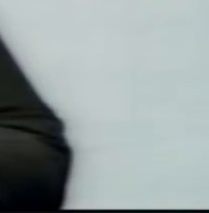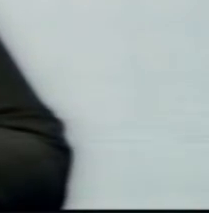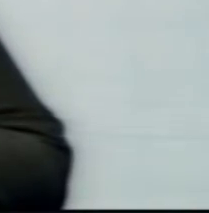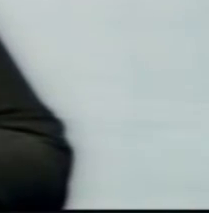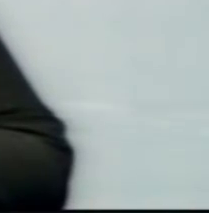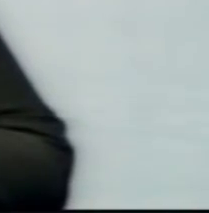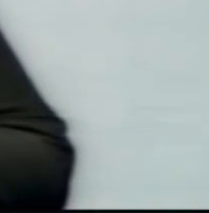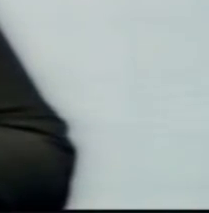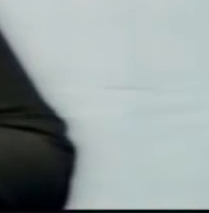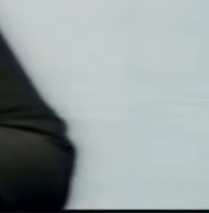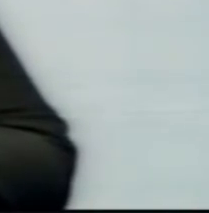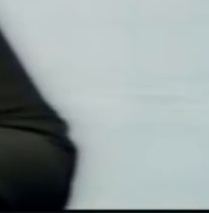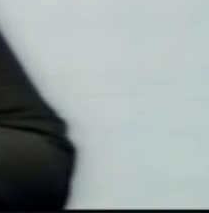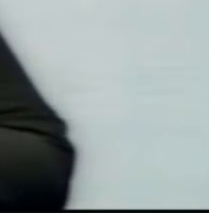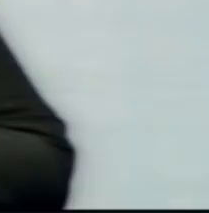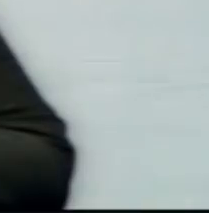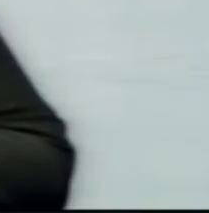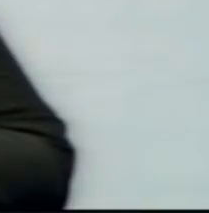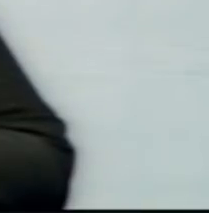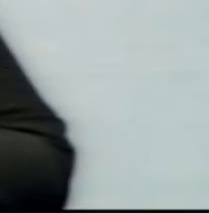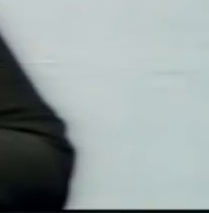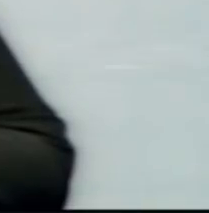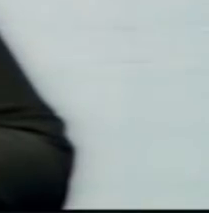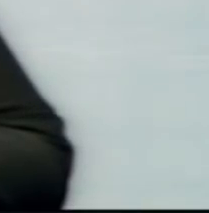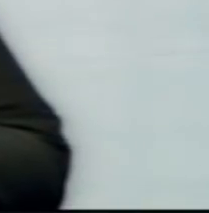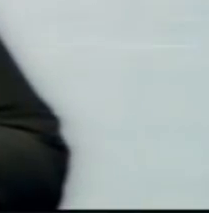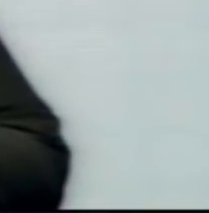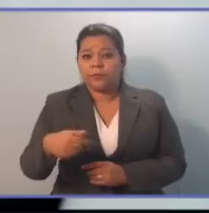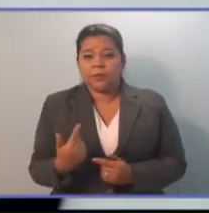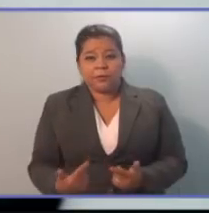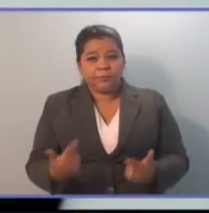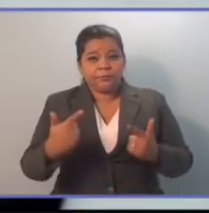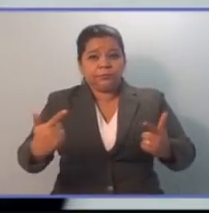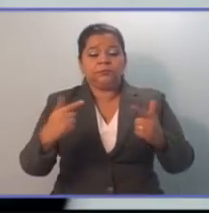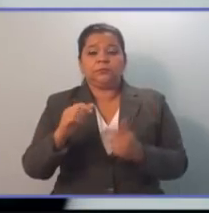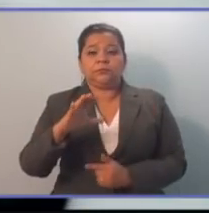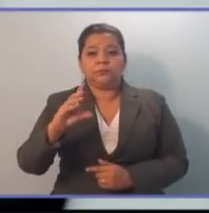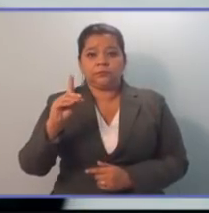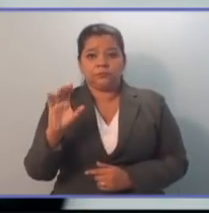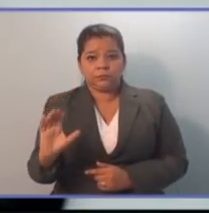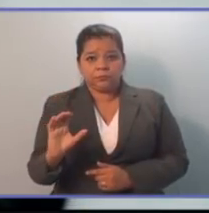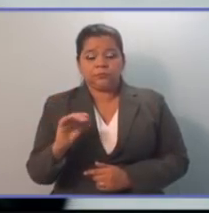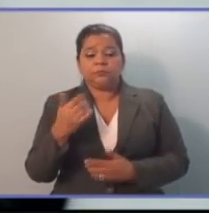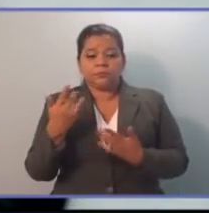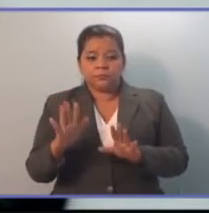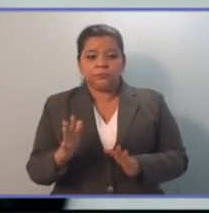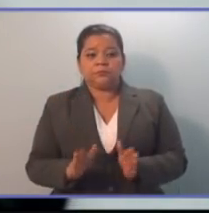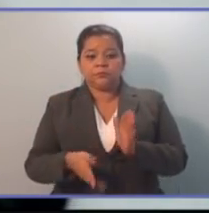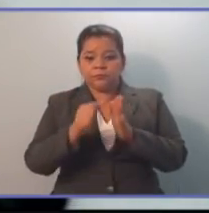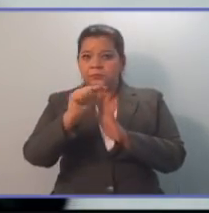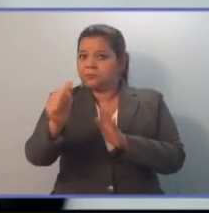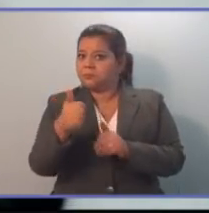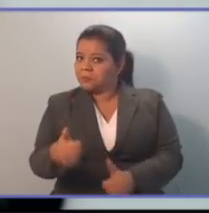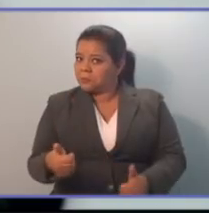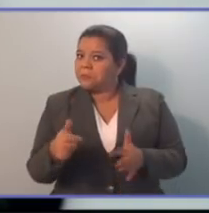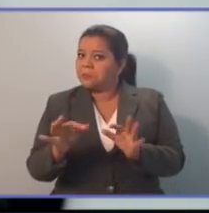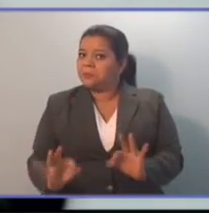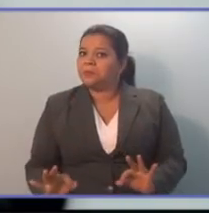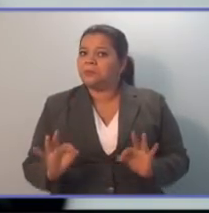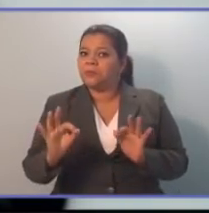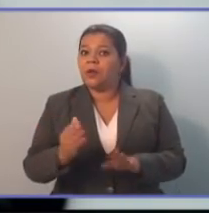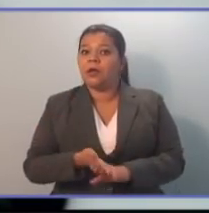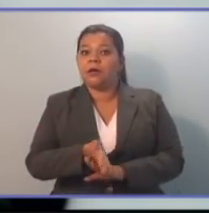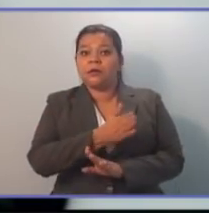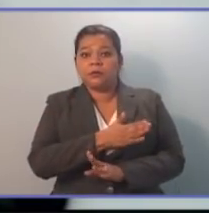tuviera temor. Y miren hoy qué grande es la Defensoría en sí ya institucionalizada. Pero en ese momento había